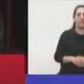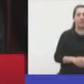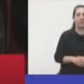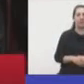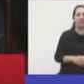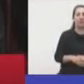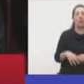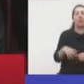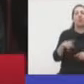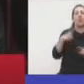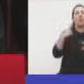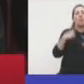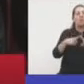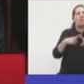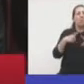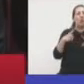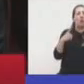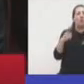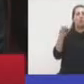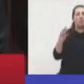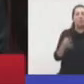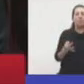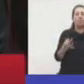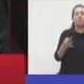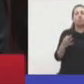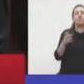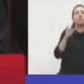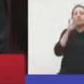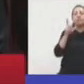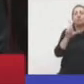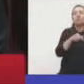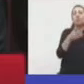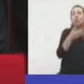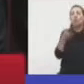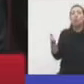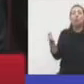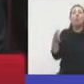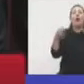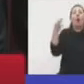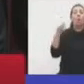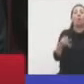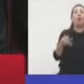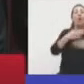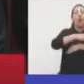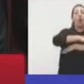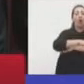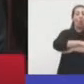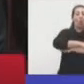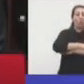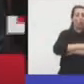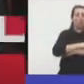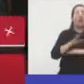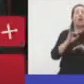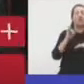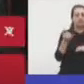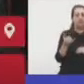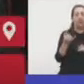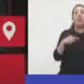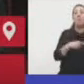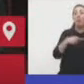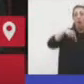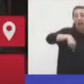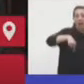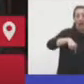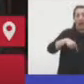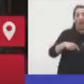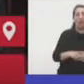Bamboleante en su discurso, Alberto Fernández, como en los últimos tiempos. Y encima, con ese criterio de controlar nada menos que a las